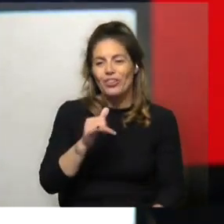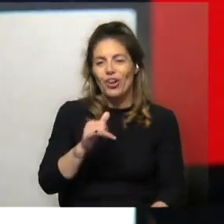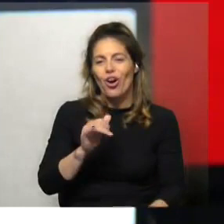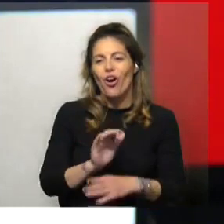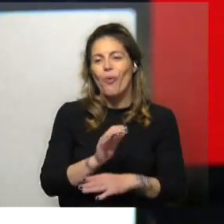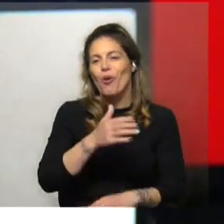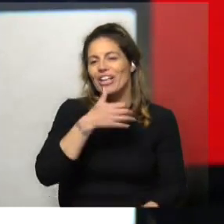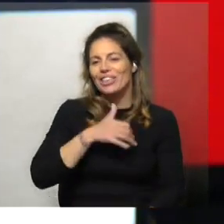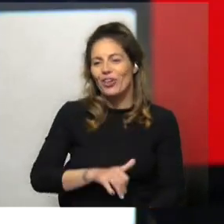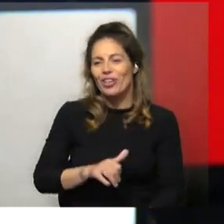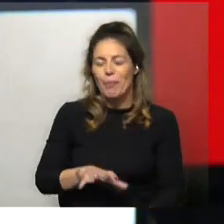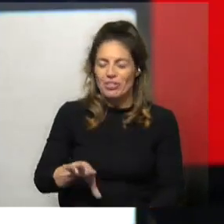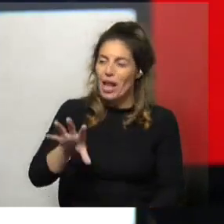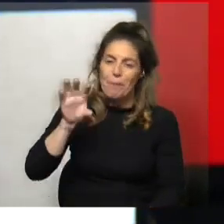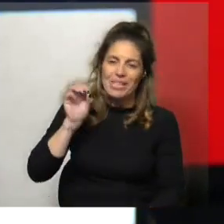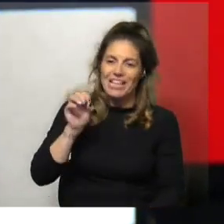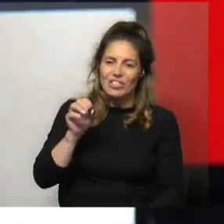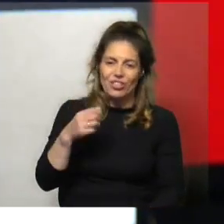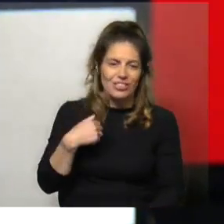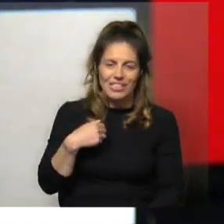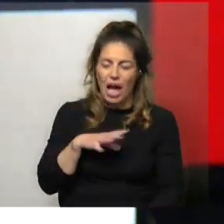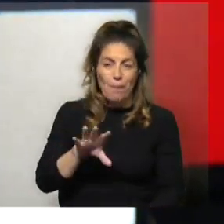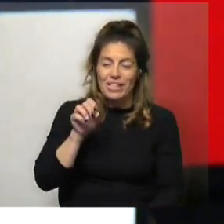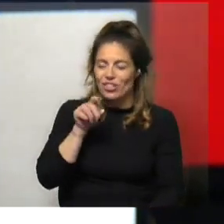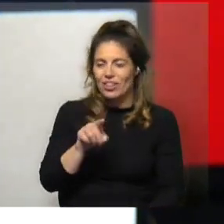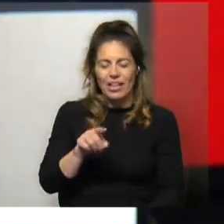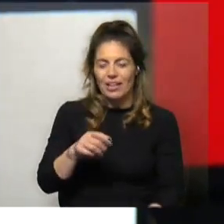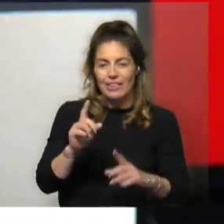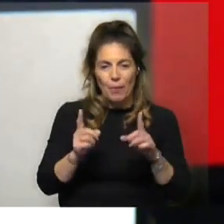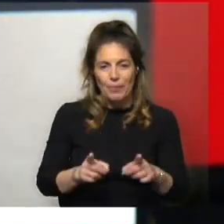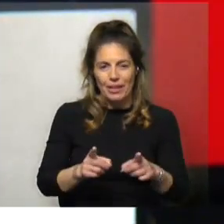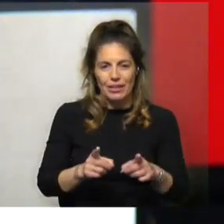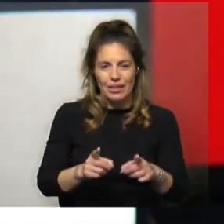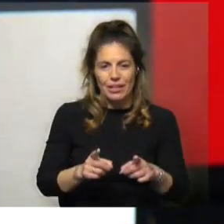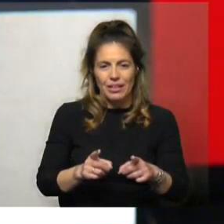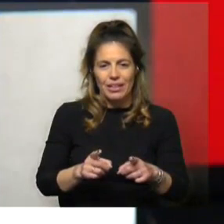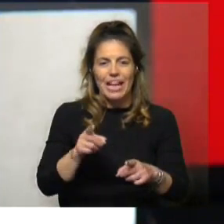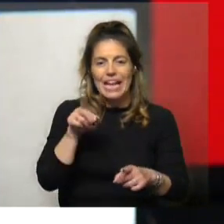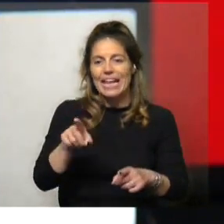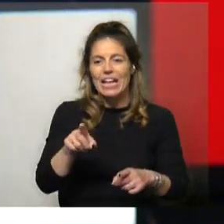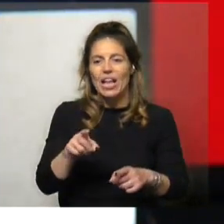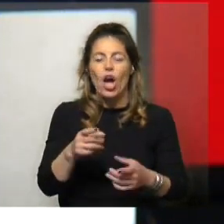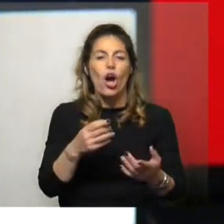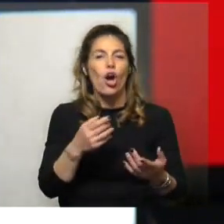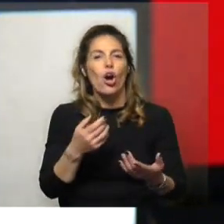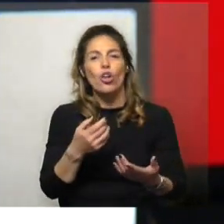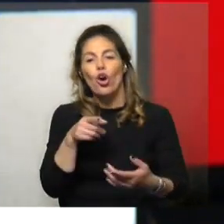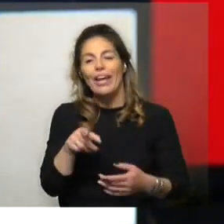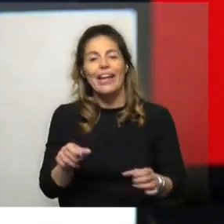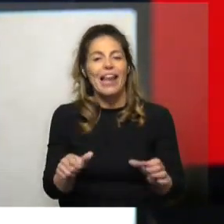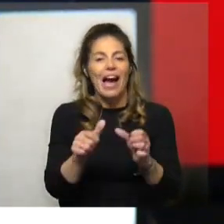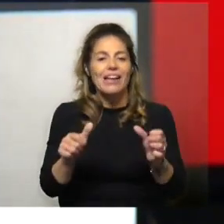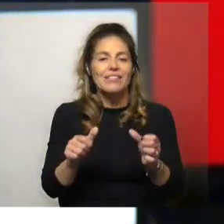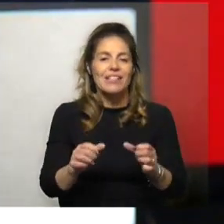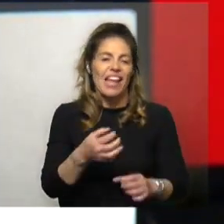es una admiración que que tengo también en en su decir en todo lo que un